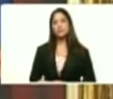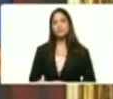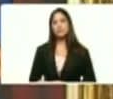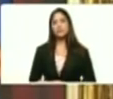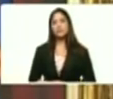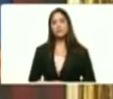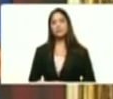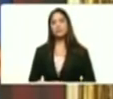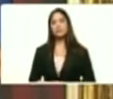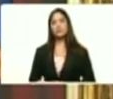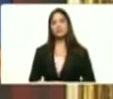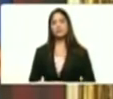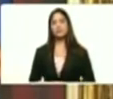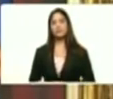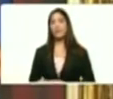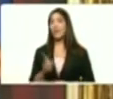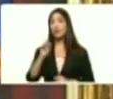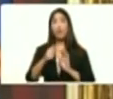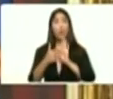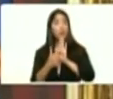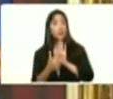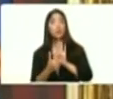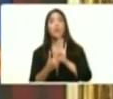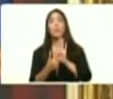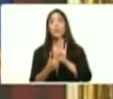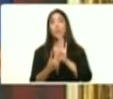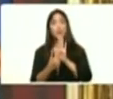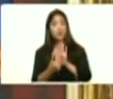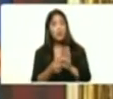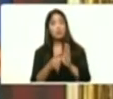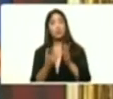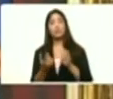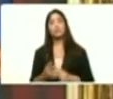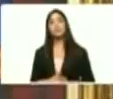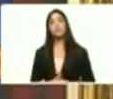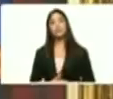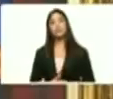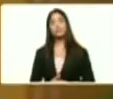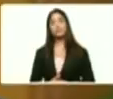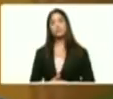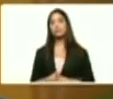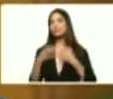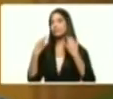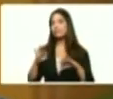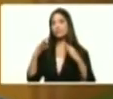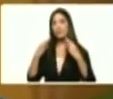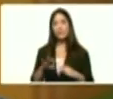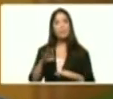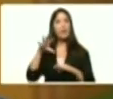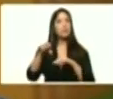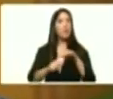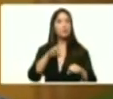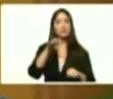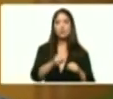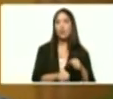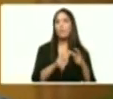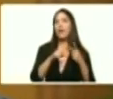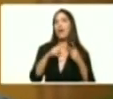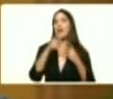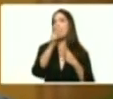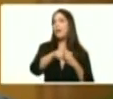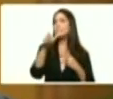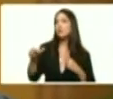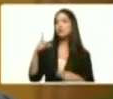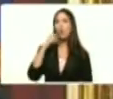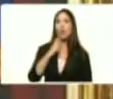y en vez, de seguir presentando, lo que, normalmente, en el consumo, la gente, ha